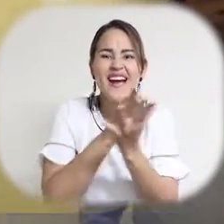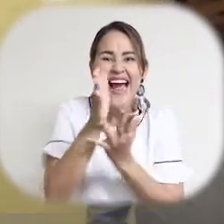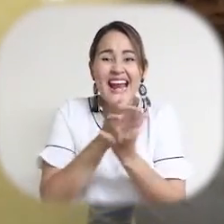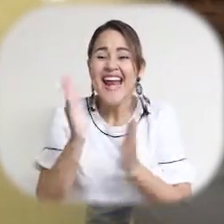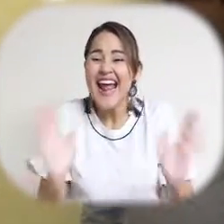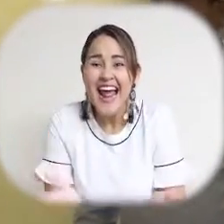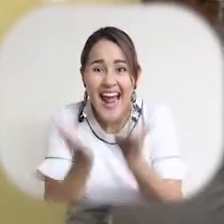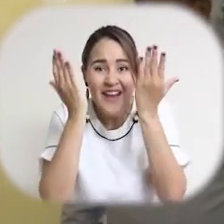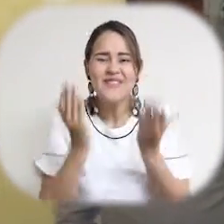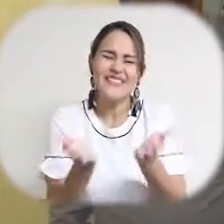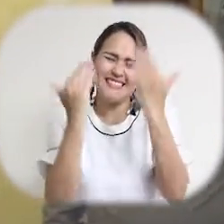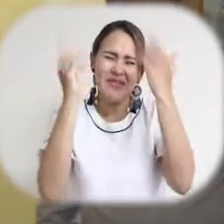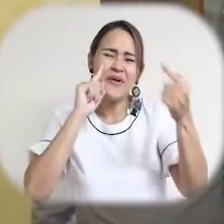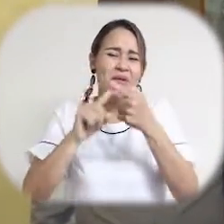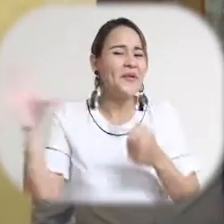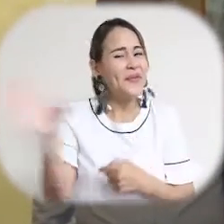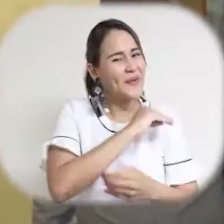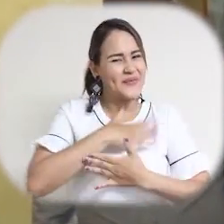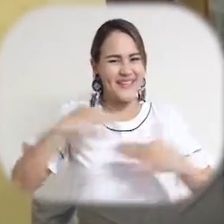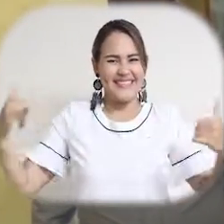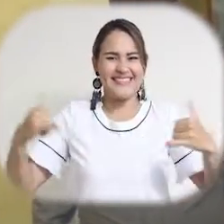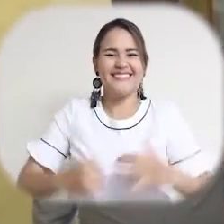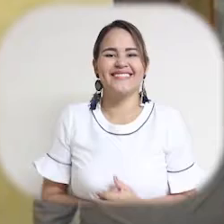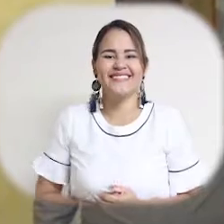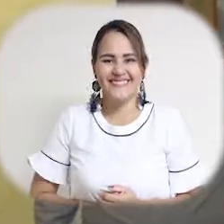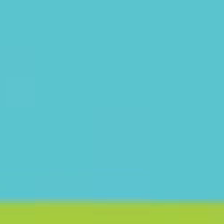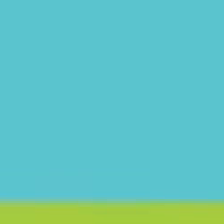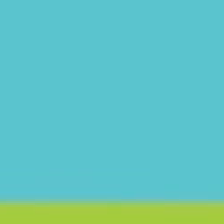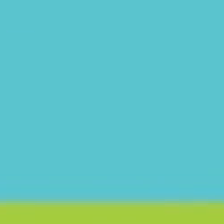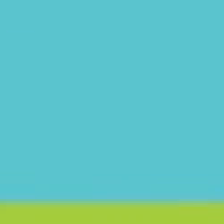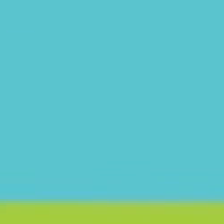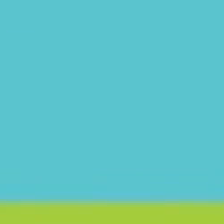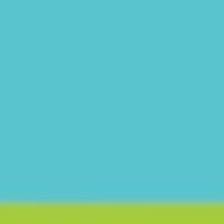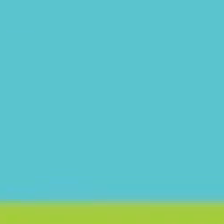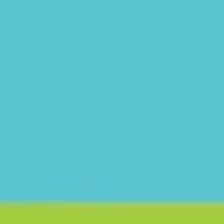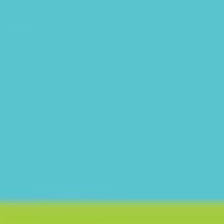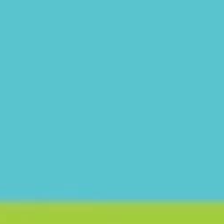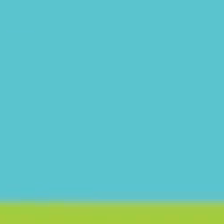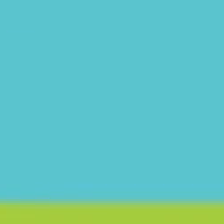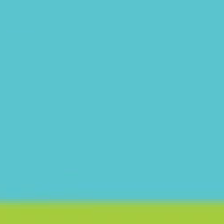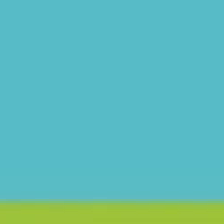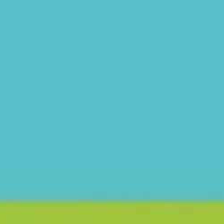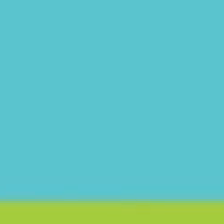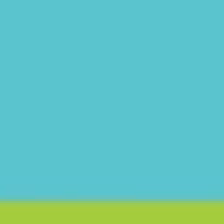que tener la satisfacción de haber servido para que otros crezcan.